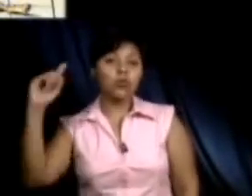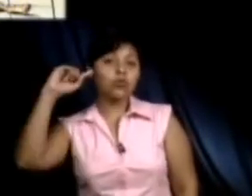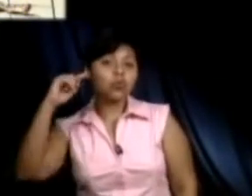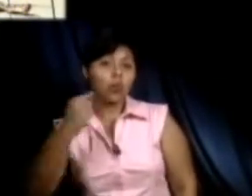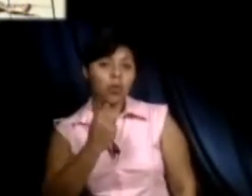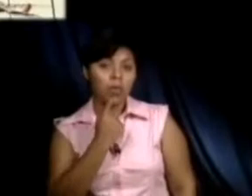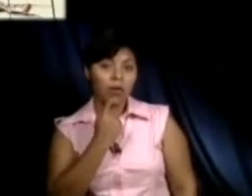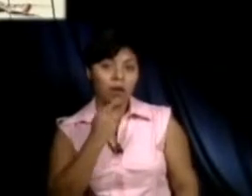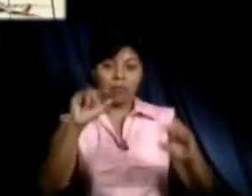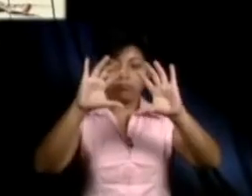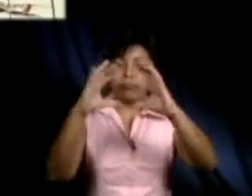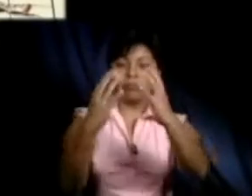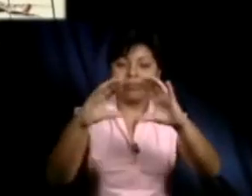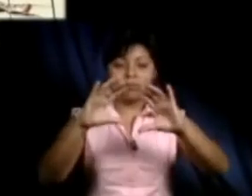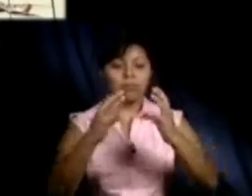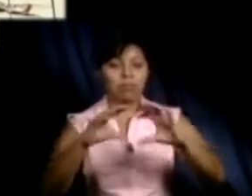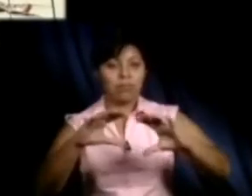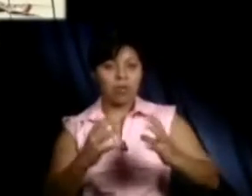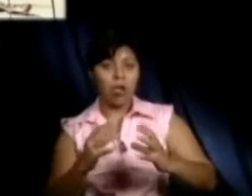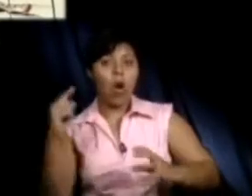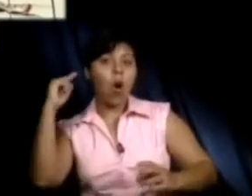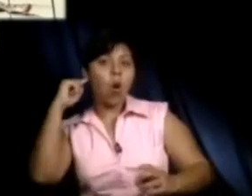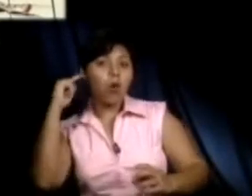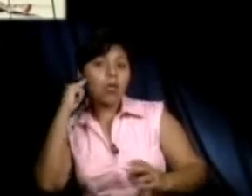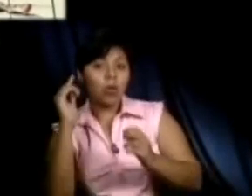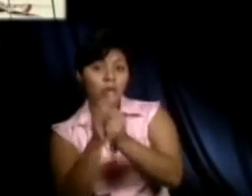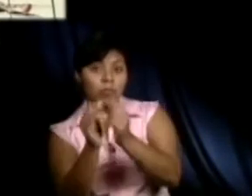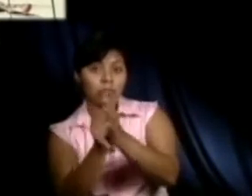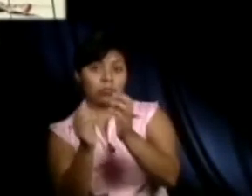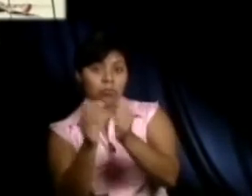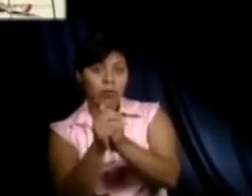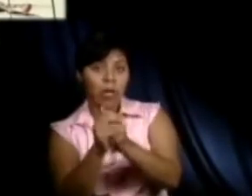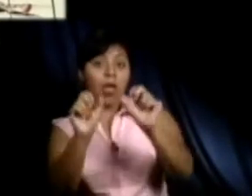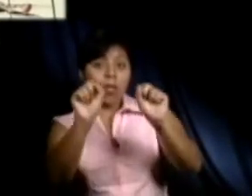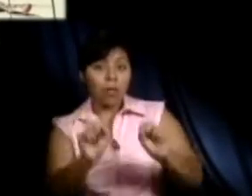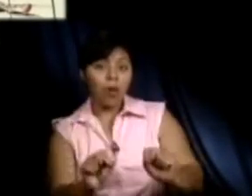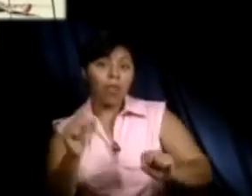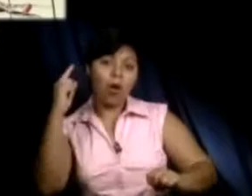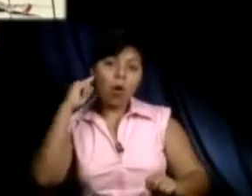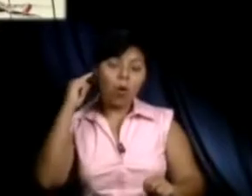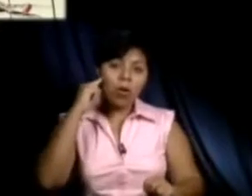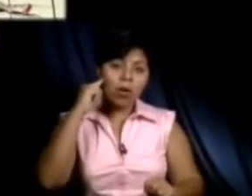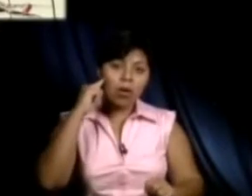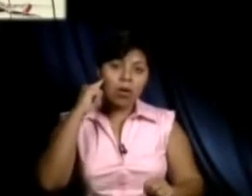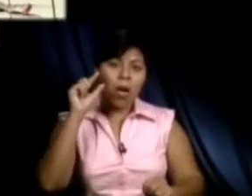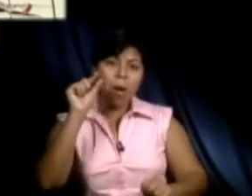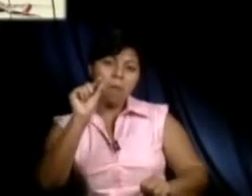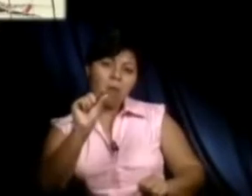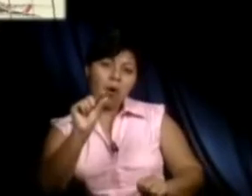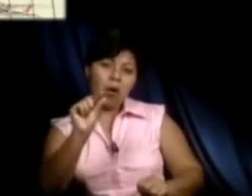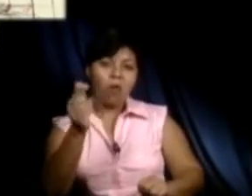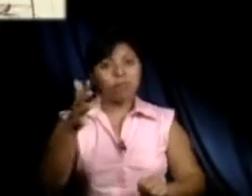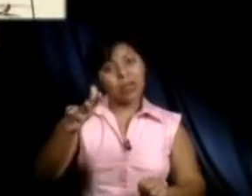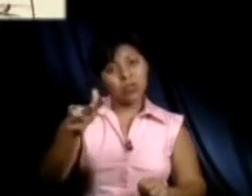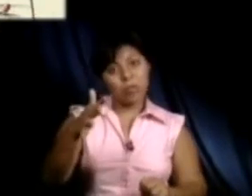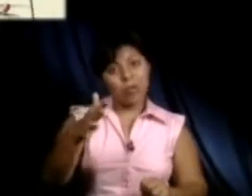Los tipos de sordera se clasifican dependiendo de la parte del oído donde se originan y la capacidad de audición va desde